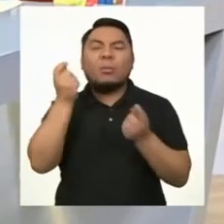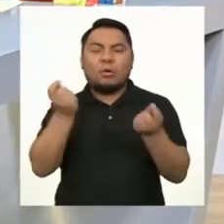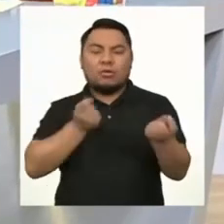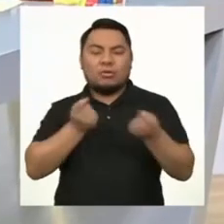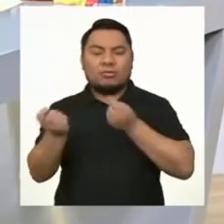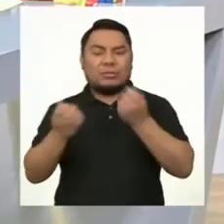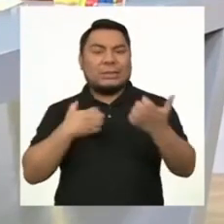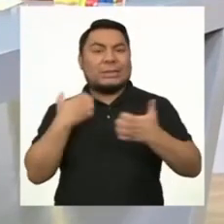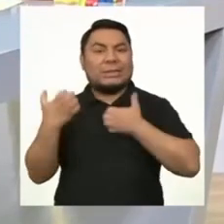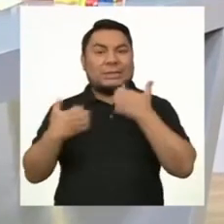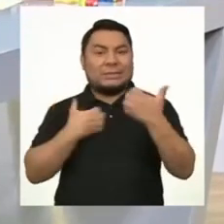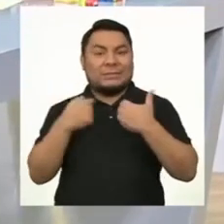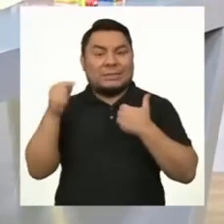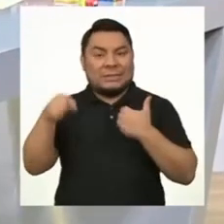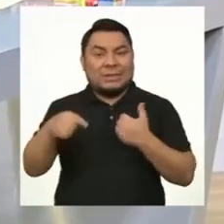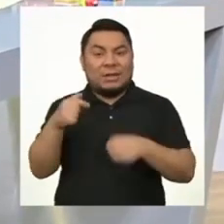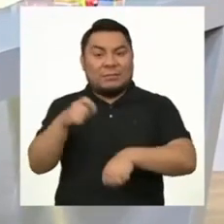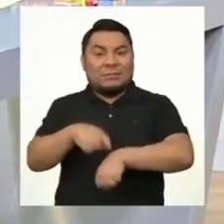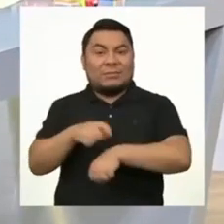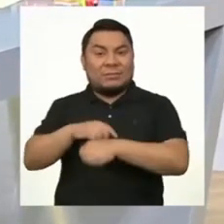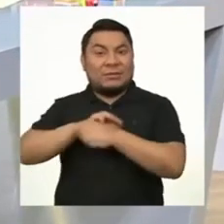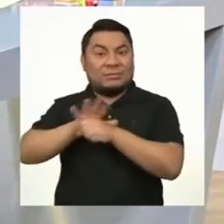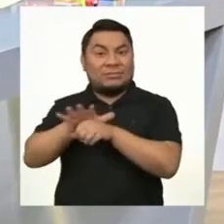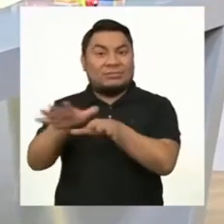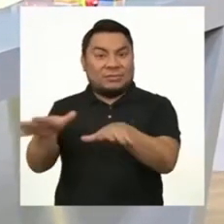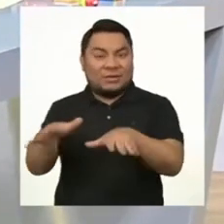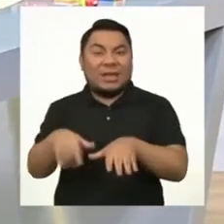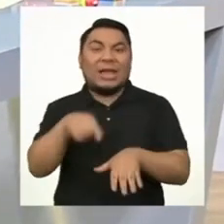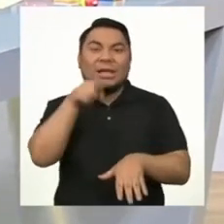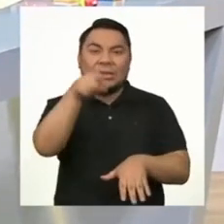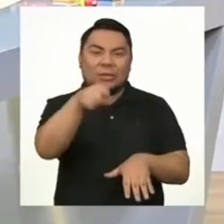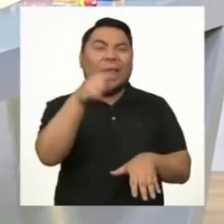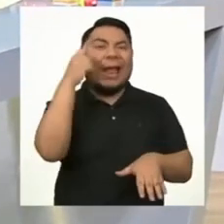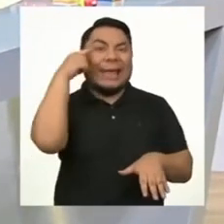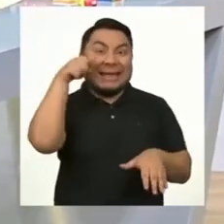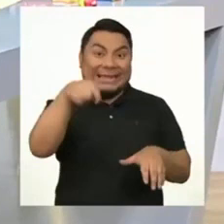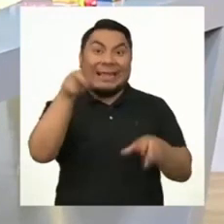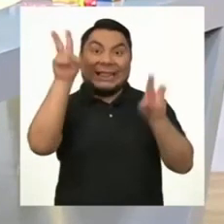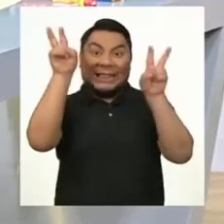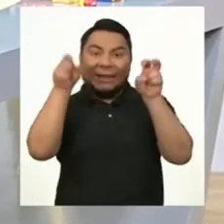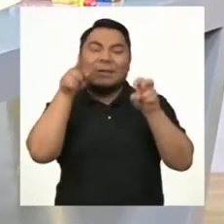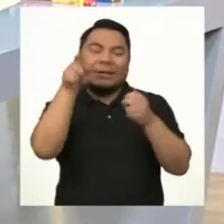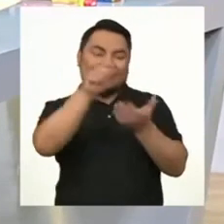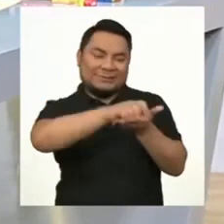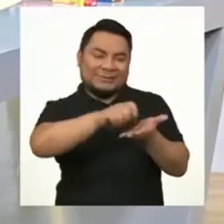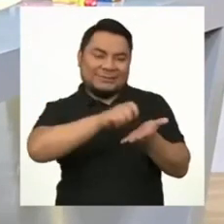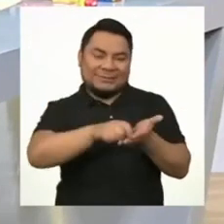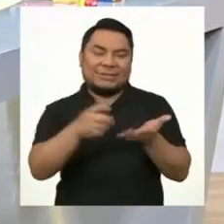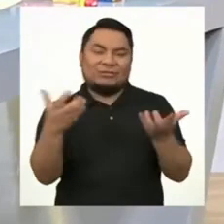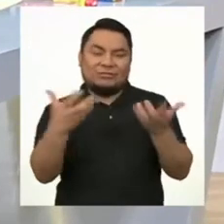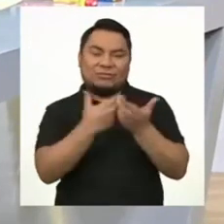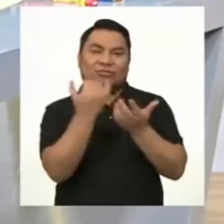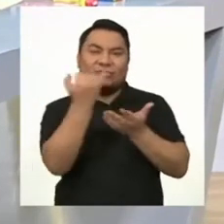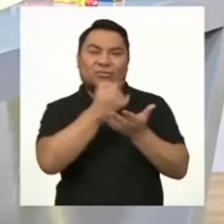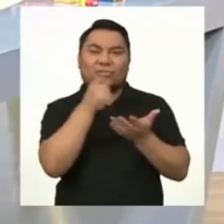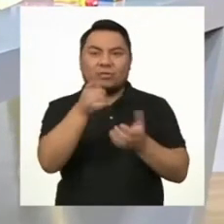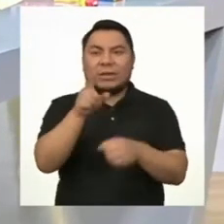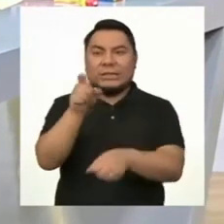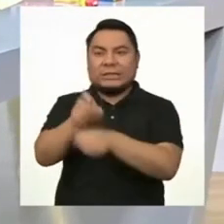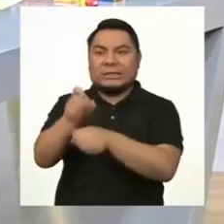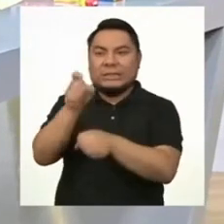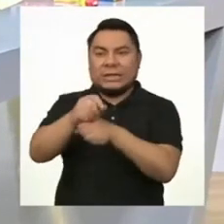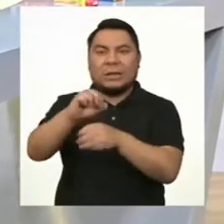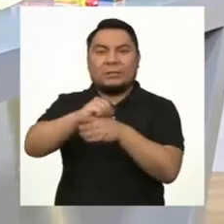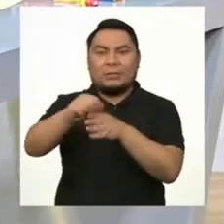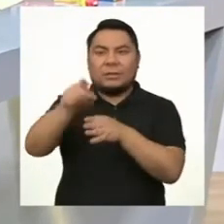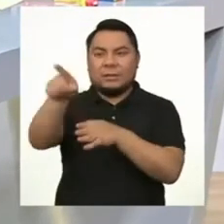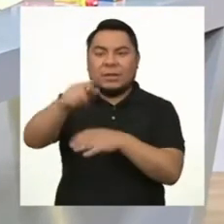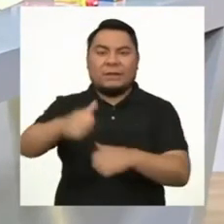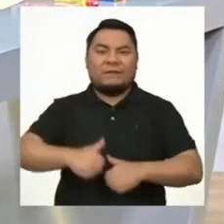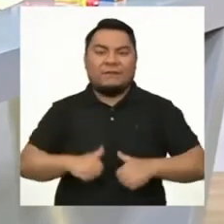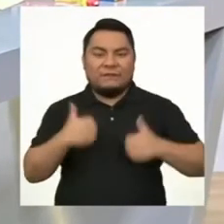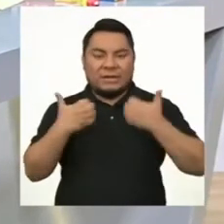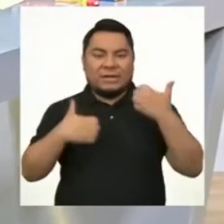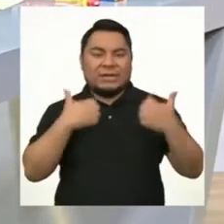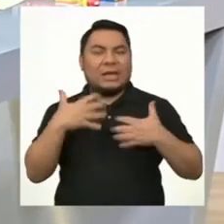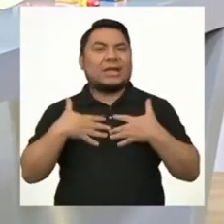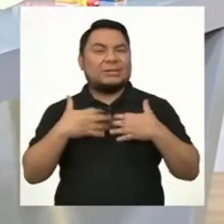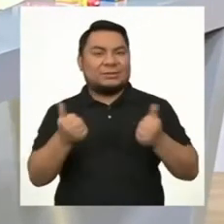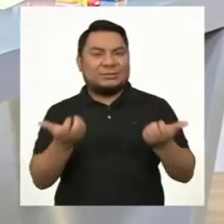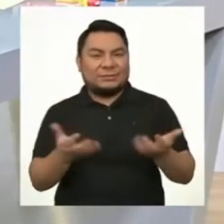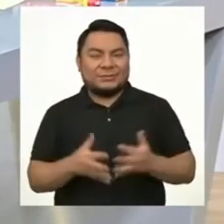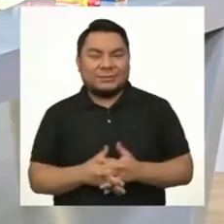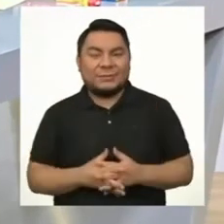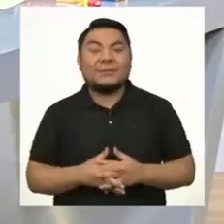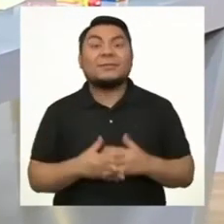sus emociones en estos momentos de pandemia. Por eso, la idea es enseñarles prácticas para que tengan una vida emocional